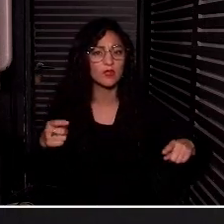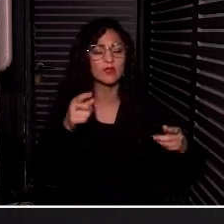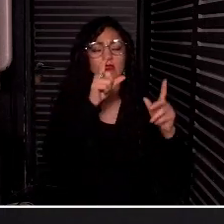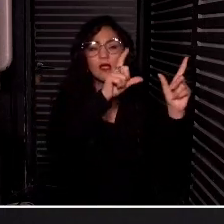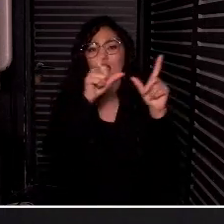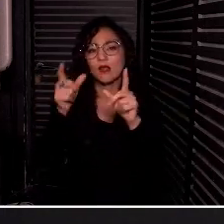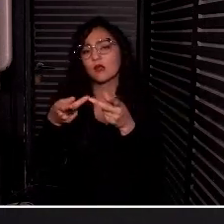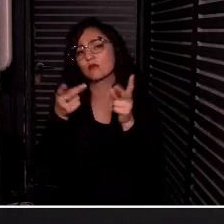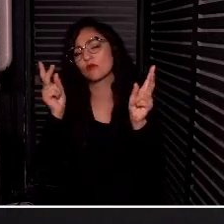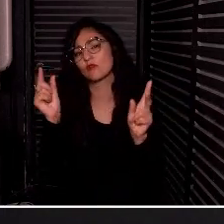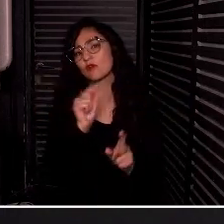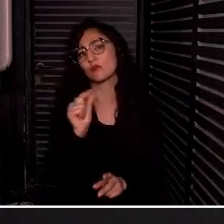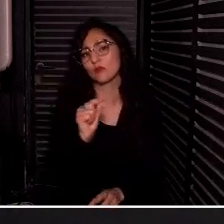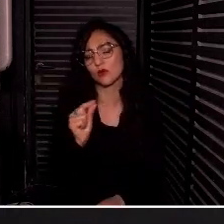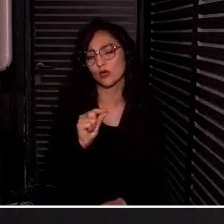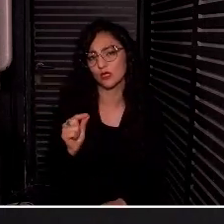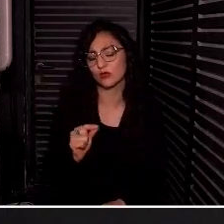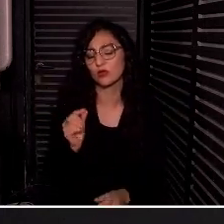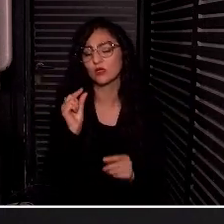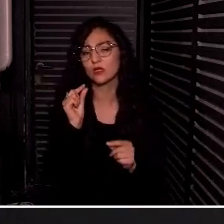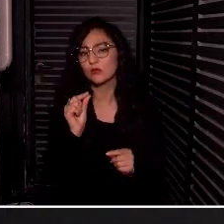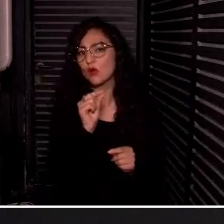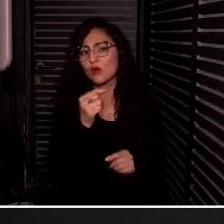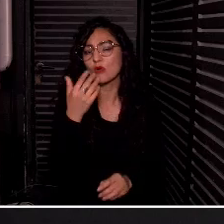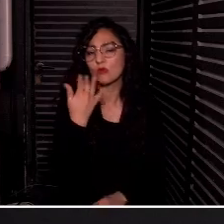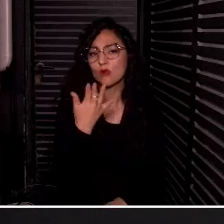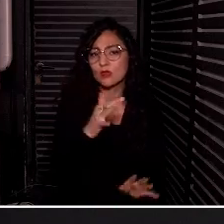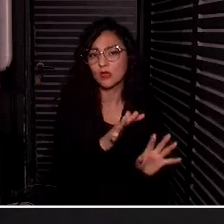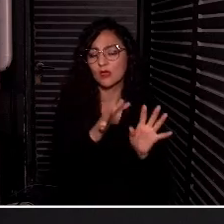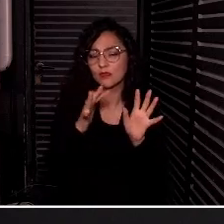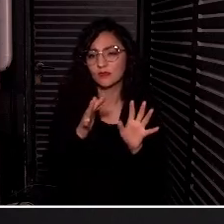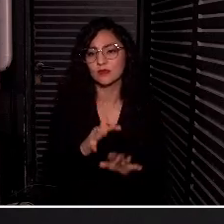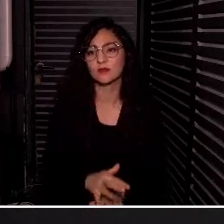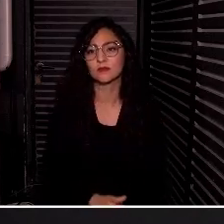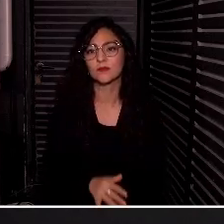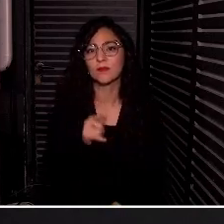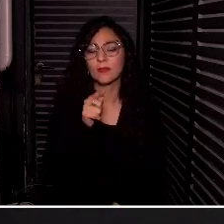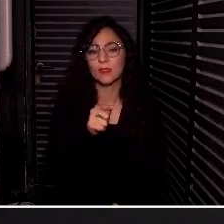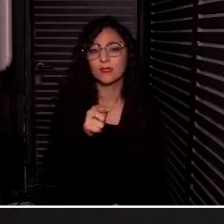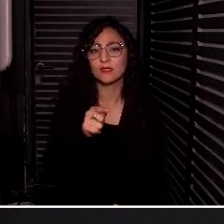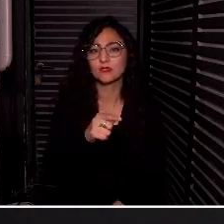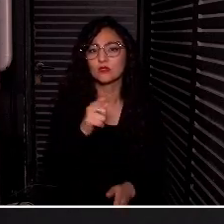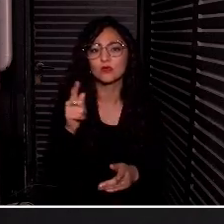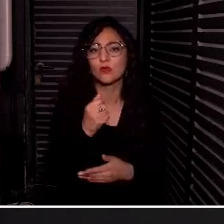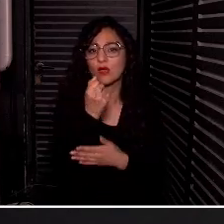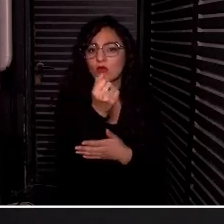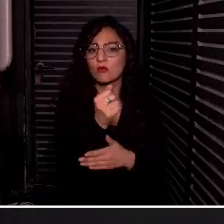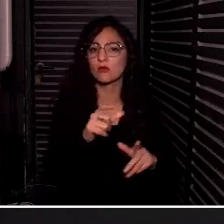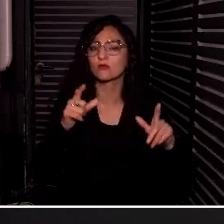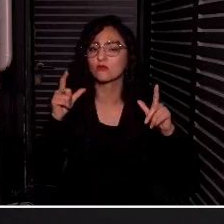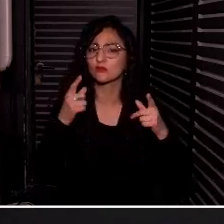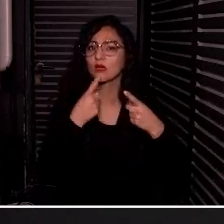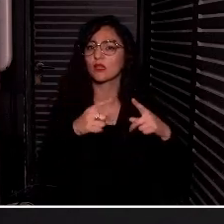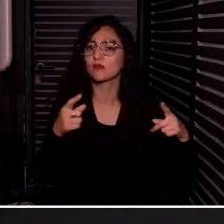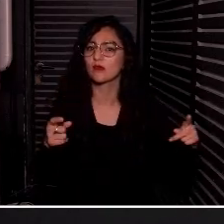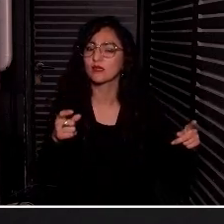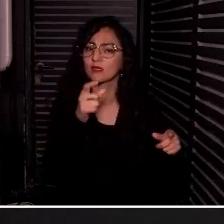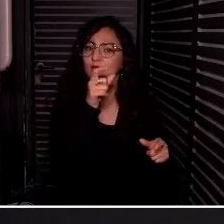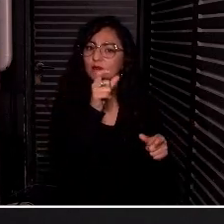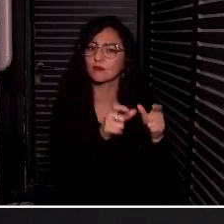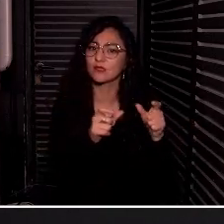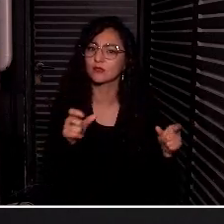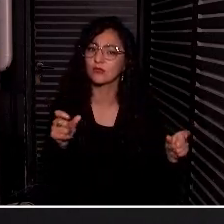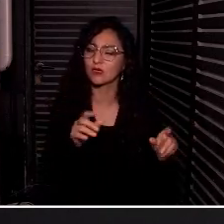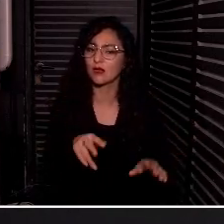muy poco masivos y por lo tanto muy poco relevantes y por lo tanto con muy poco músculo para poder impactar en la educación cívica o la promoción de